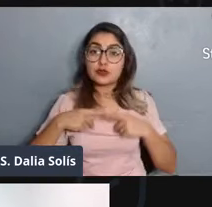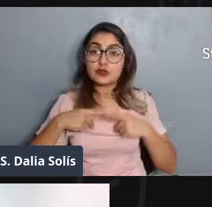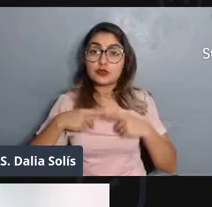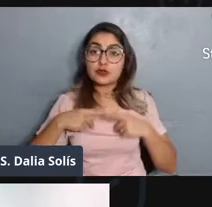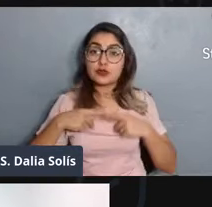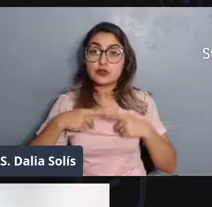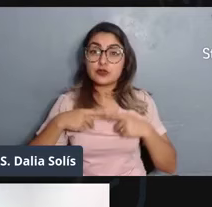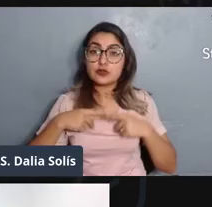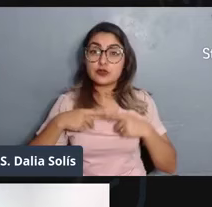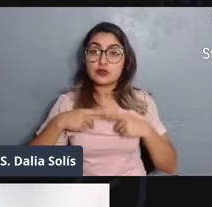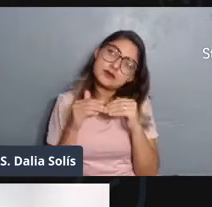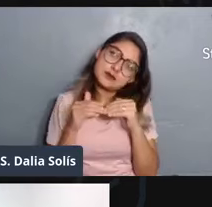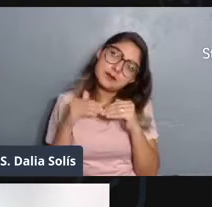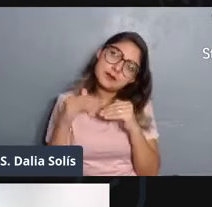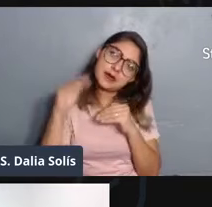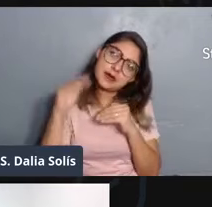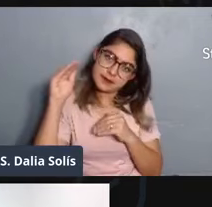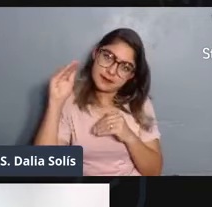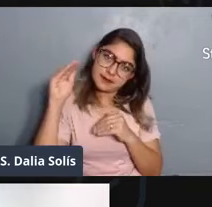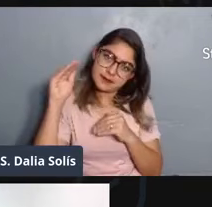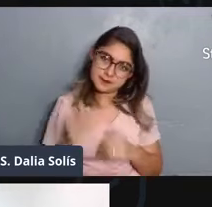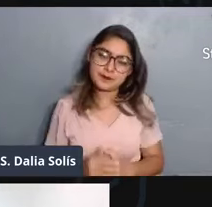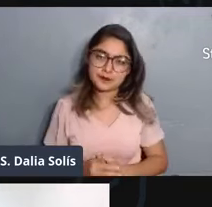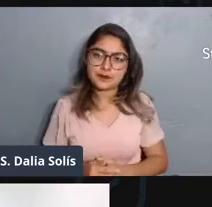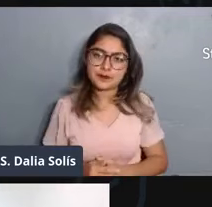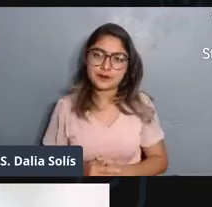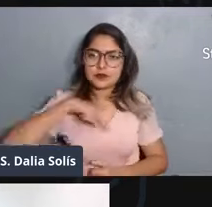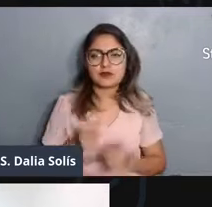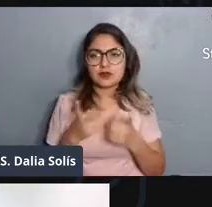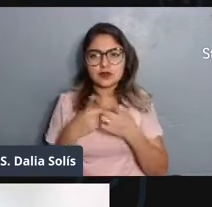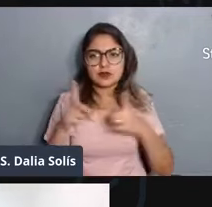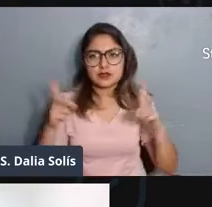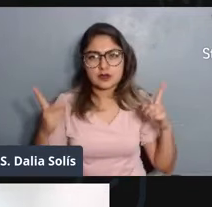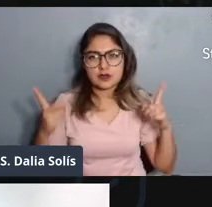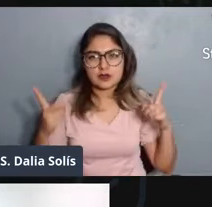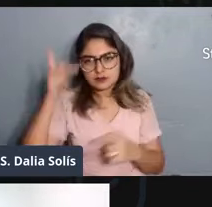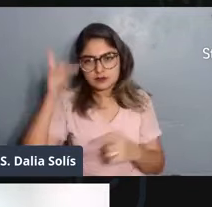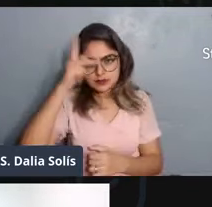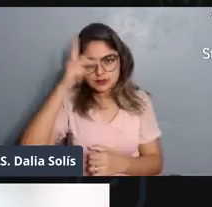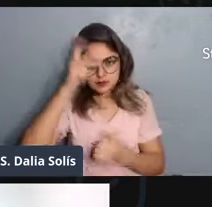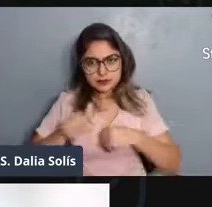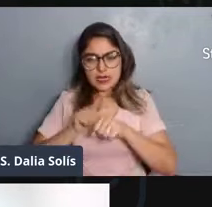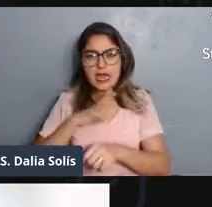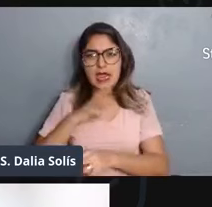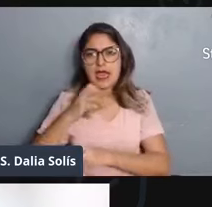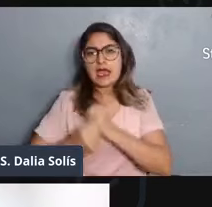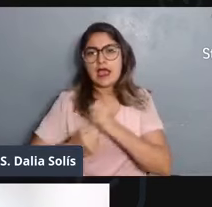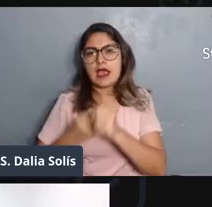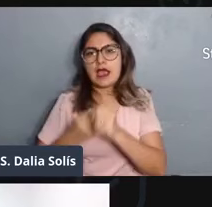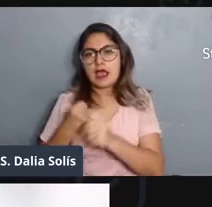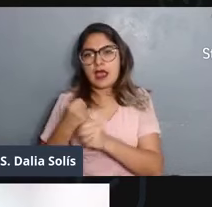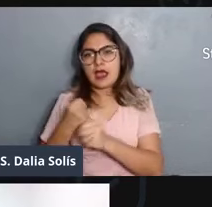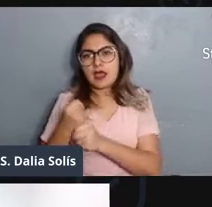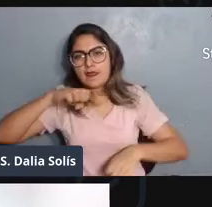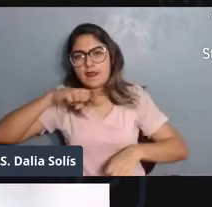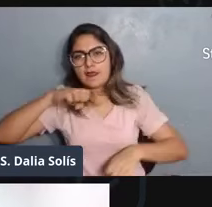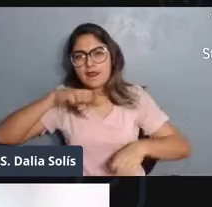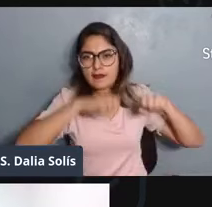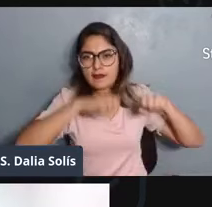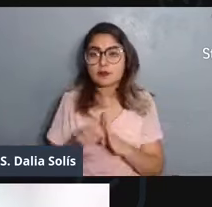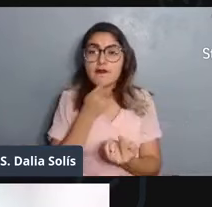psicosexual tenemos edades, ¿no? Y así como tenemos infancia, tenemos juventud, adolescencia, pubertad primero, adolescencia